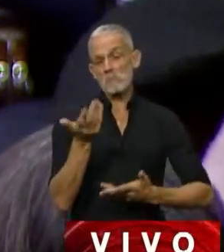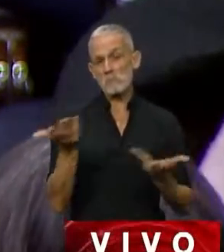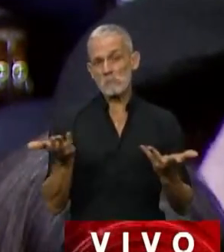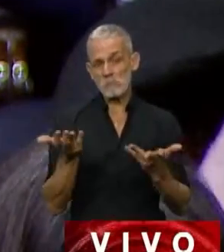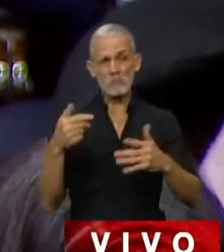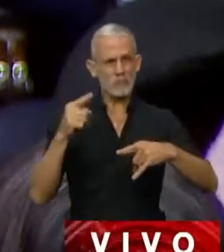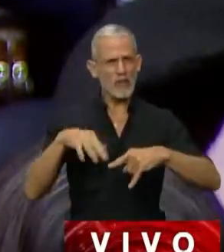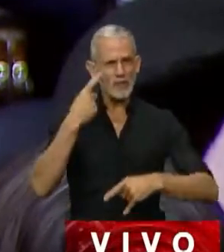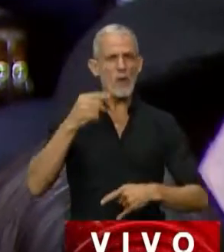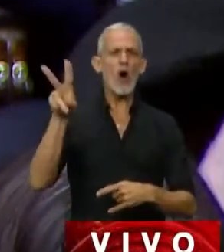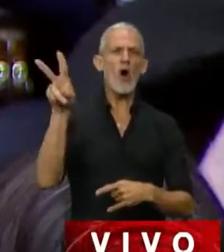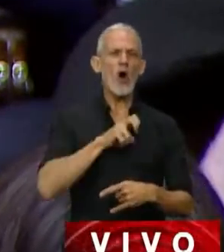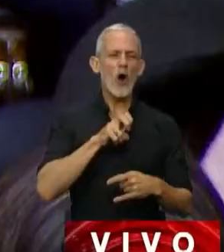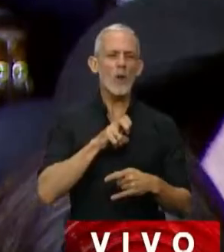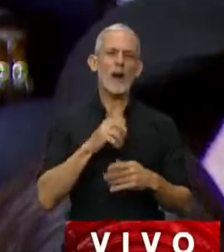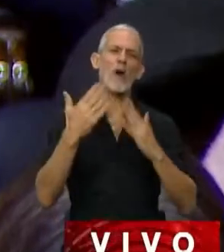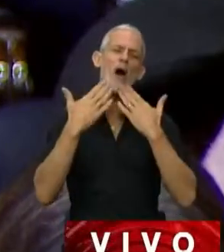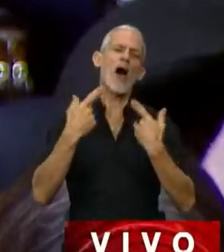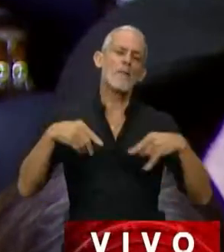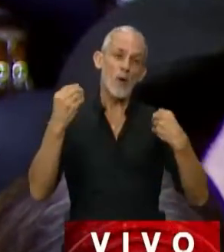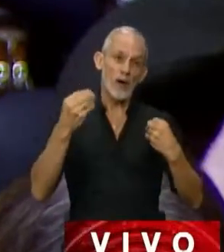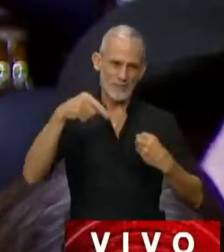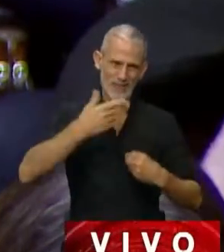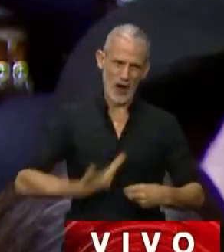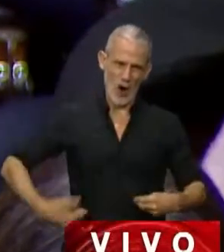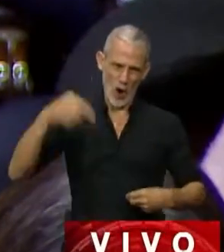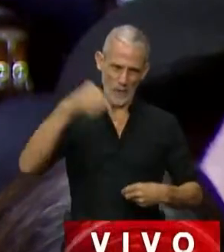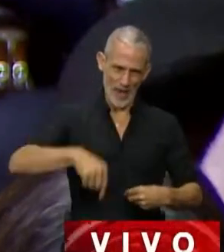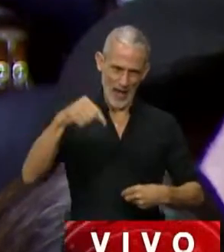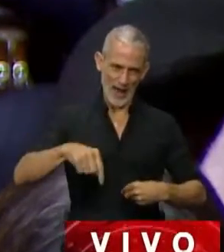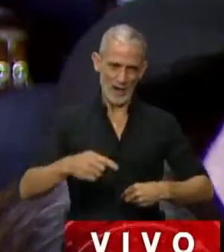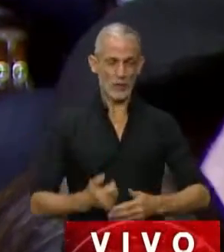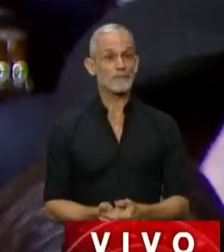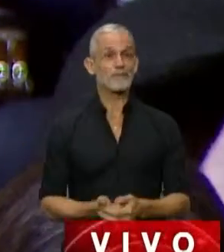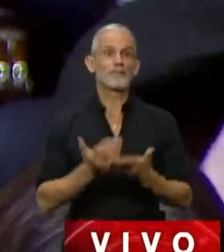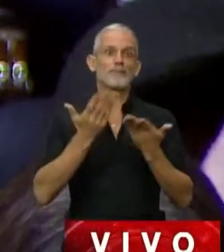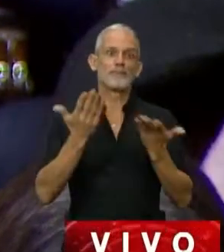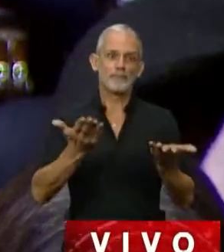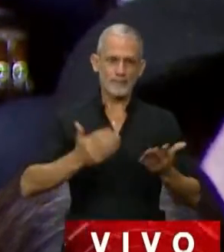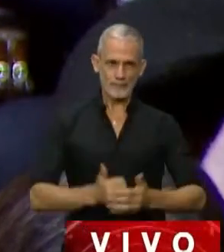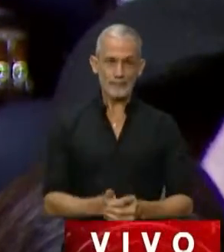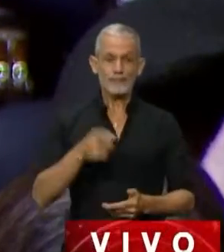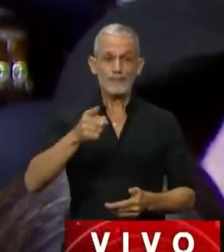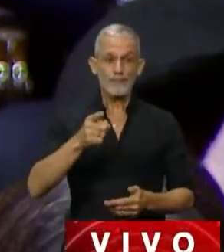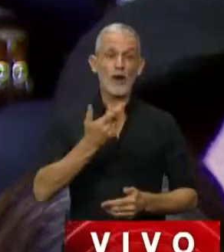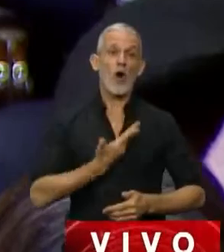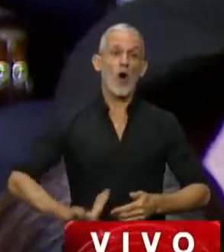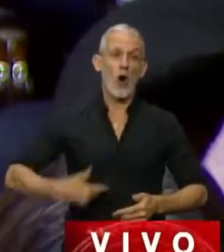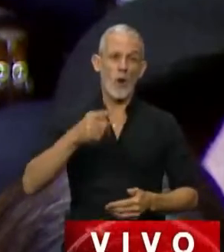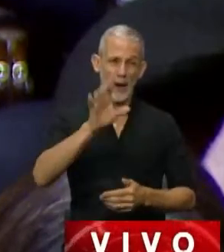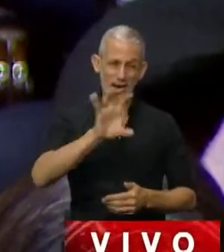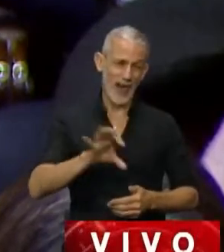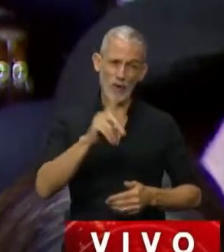hemos podido cobrar gracias a este gobierno? Por supuesto que es el gobernador que dejó